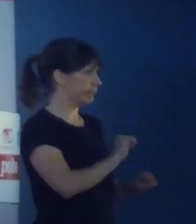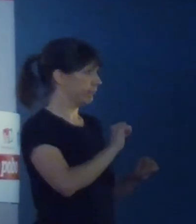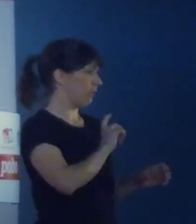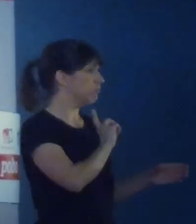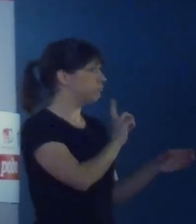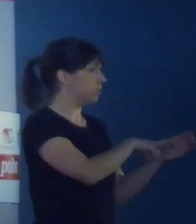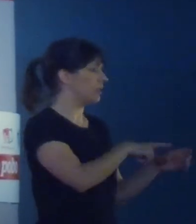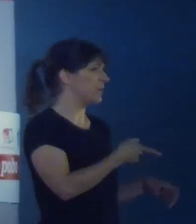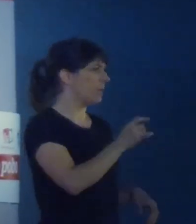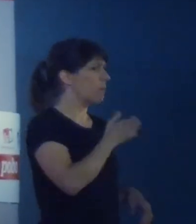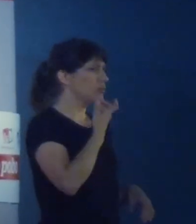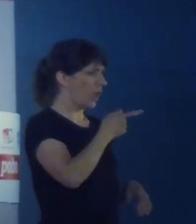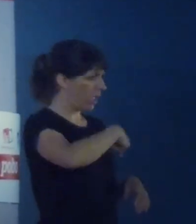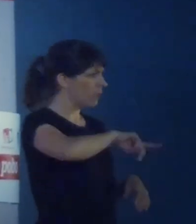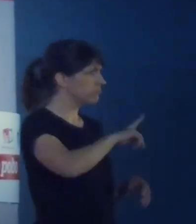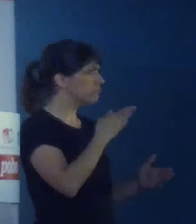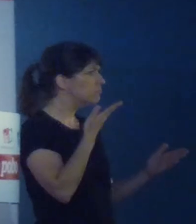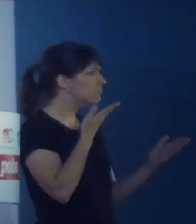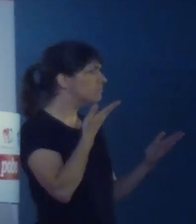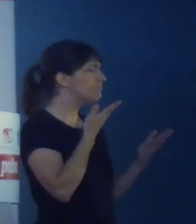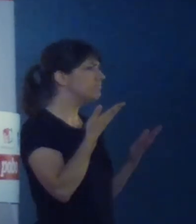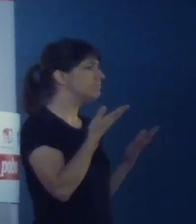rapaces e rapazas que saliron ali